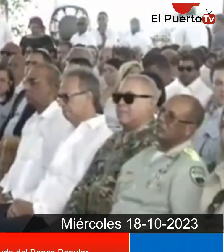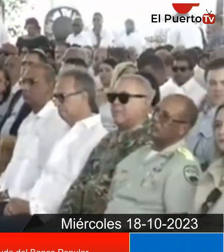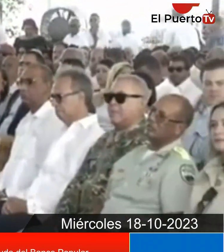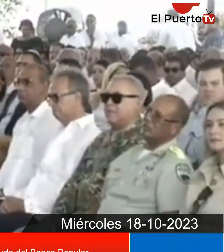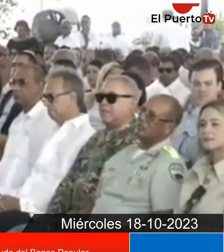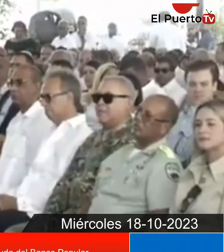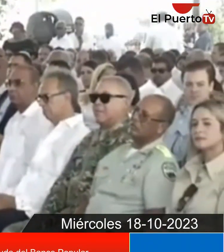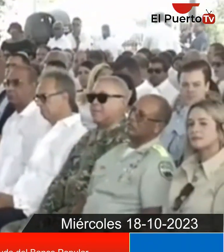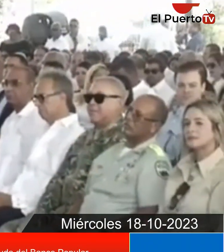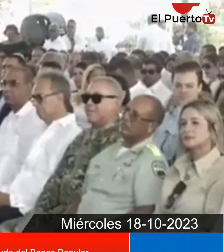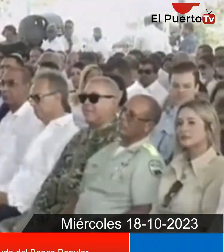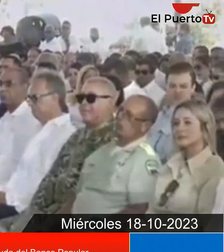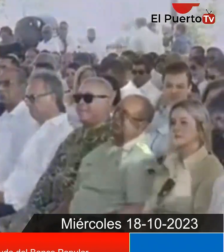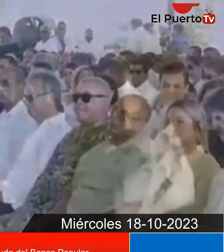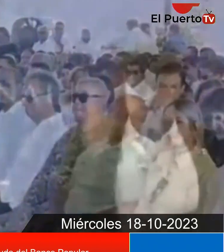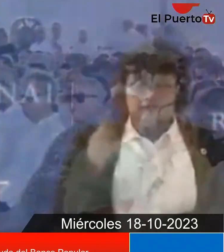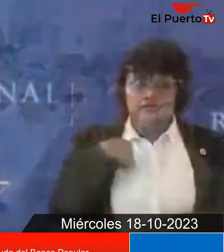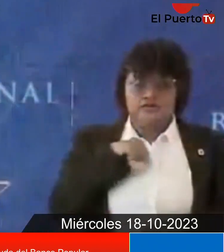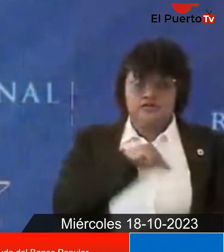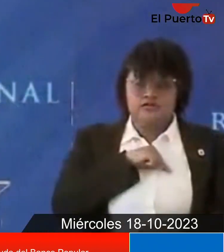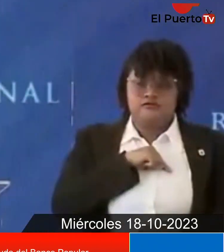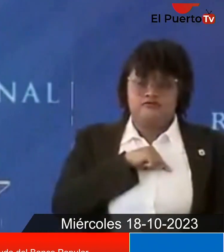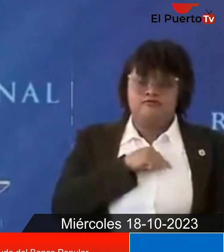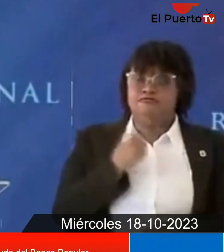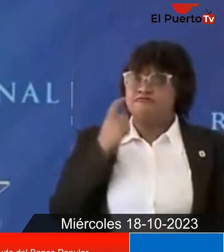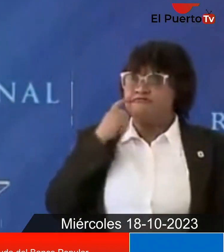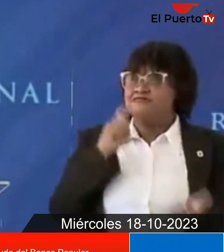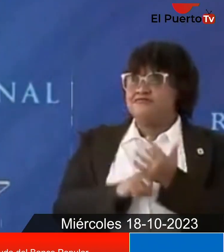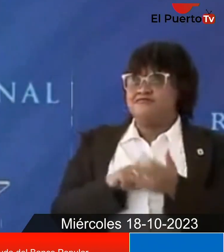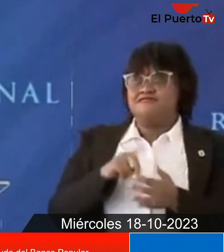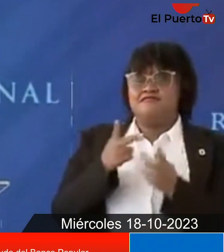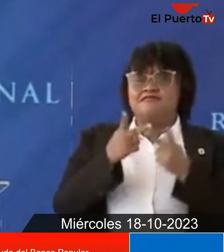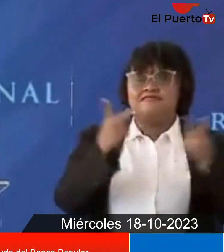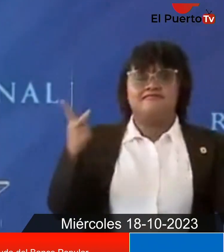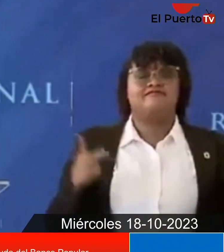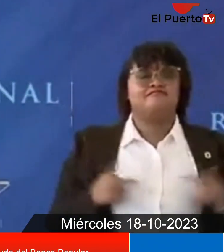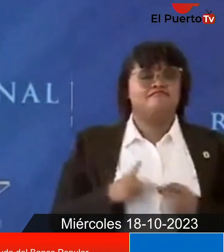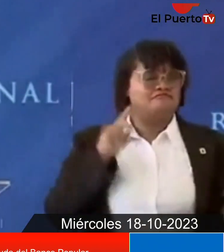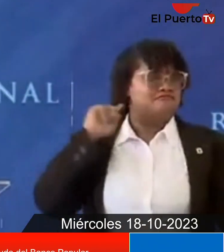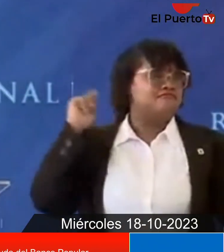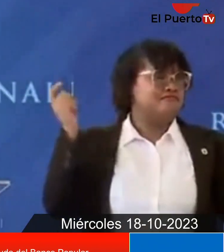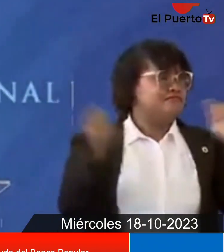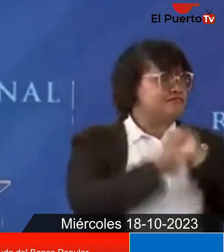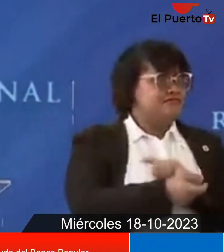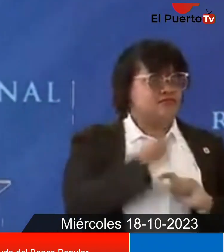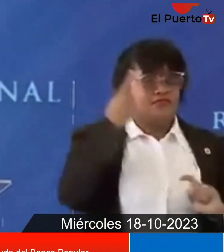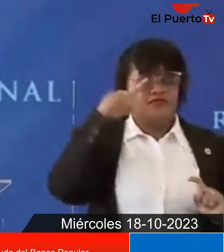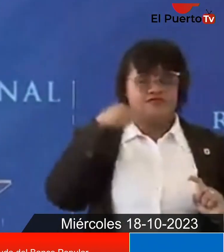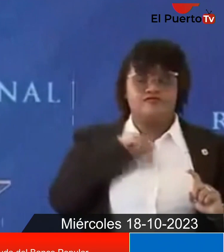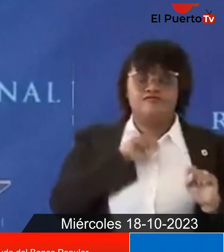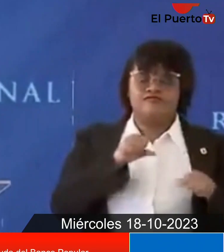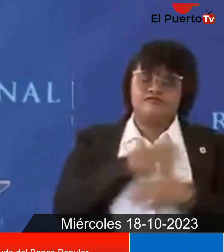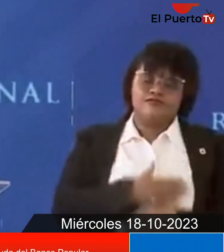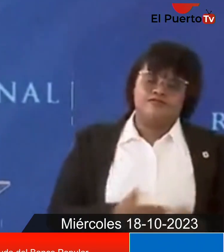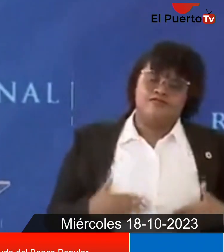En el día de hoy presentamos el remozamiento del Parque de las Casas para la